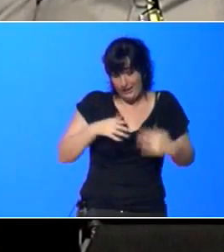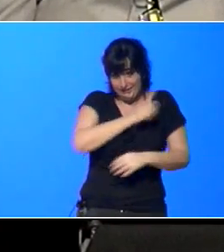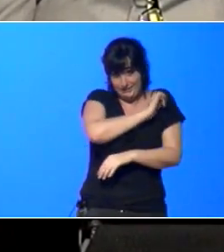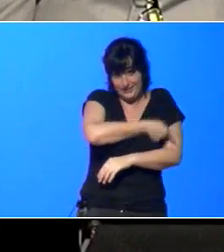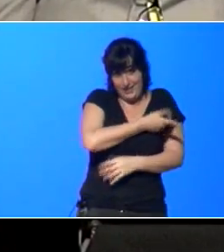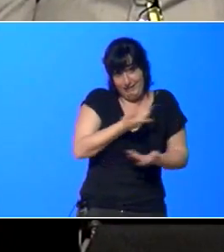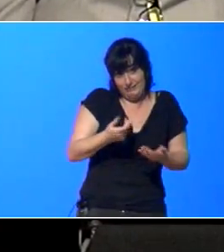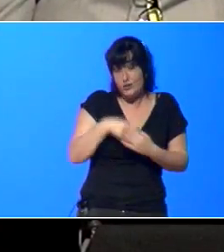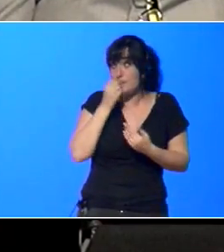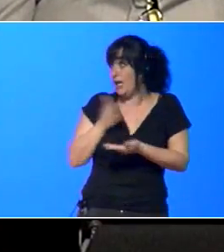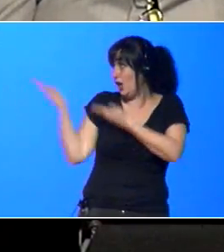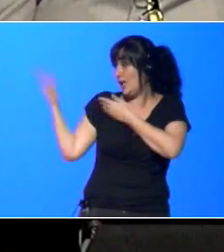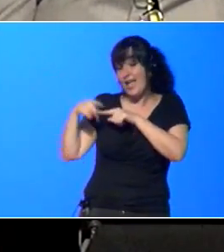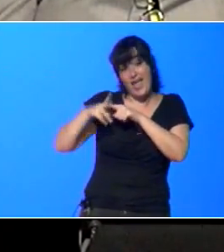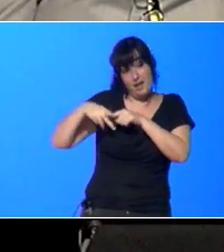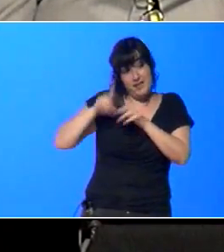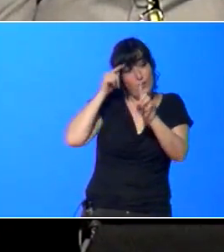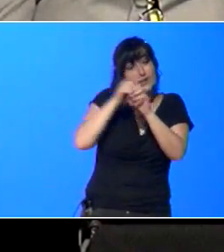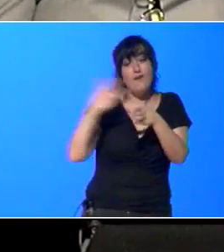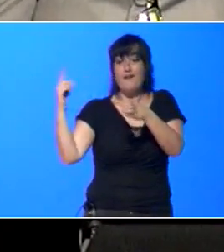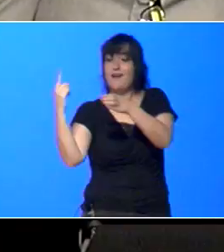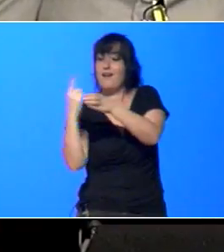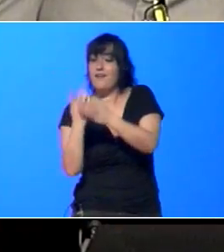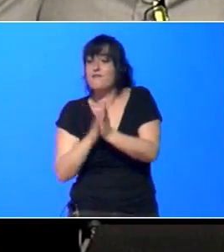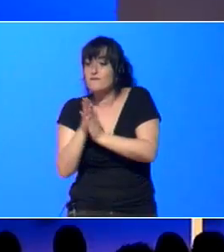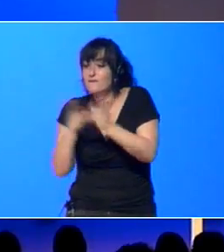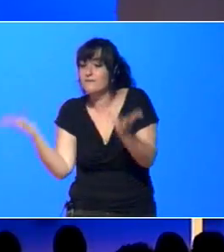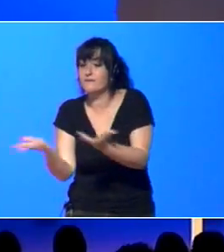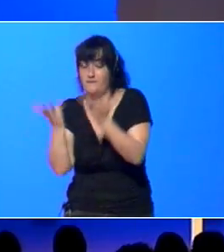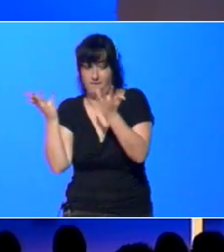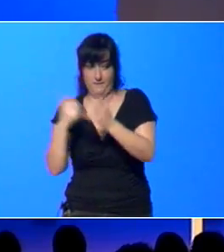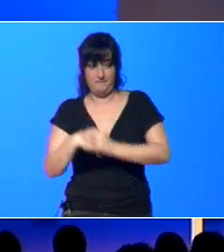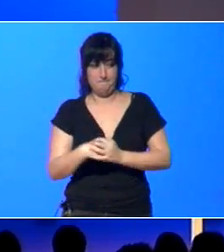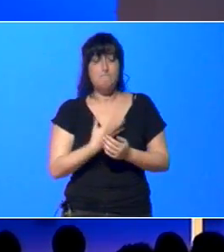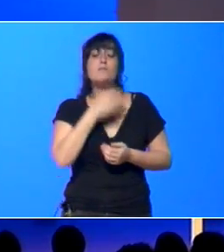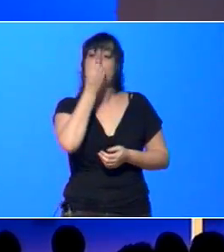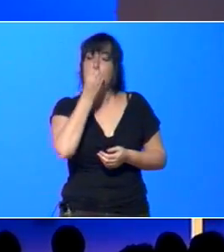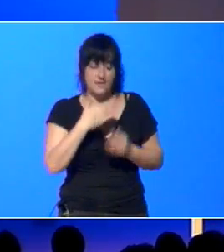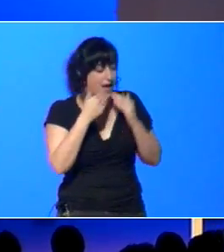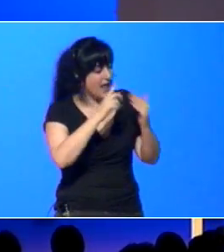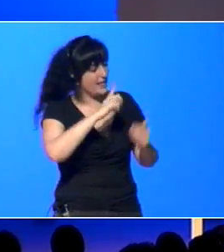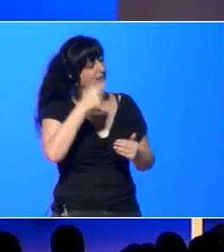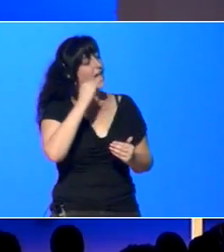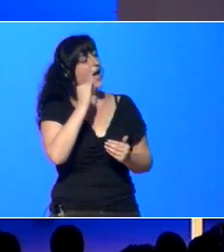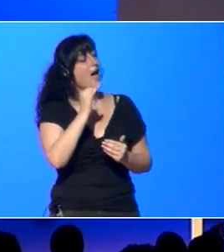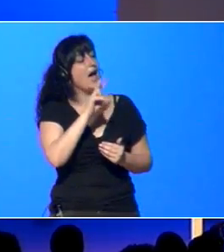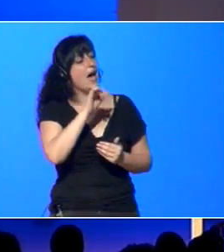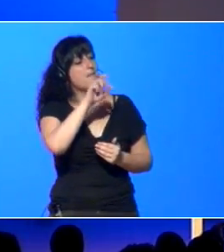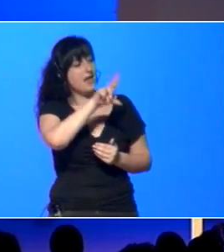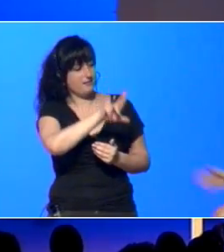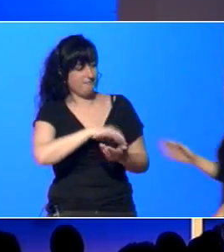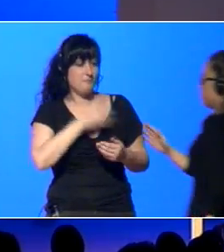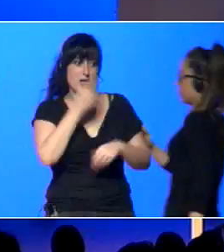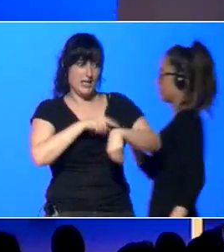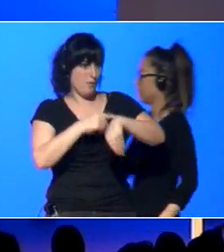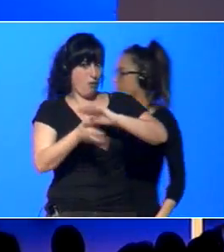para favorecer la inclusión más allá de las 5 de la tarde. Muy bien. Gracias, Javier. Bueno, el tiempo está pasando que